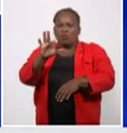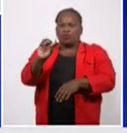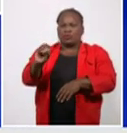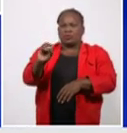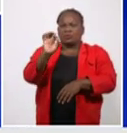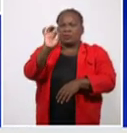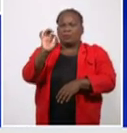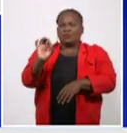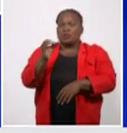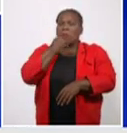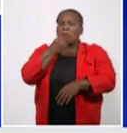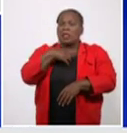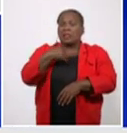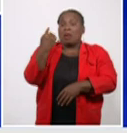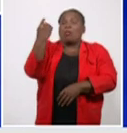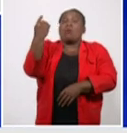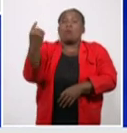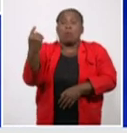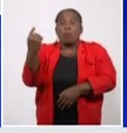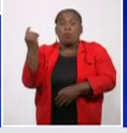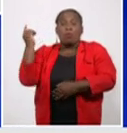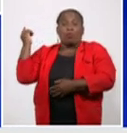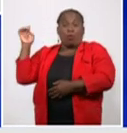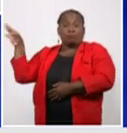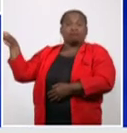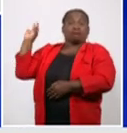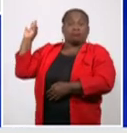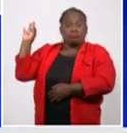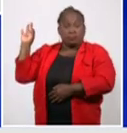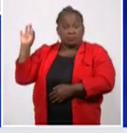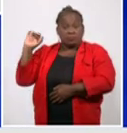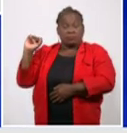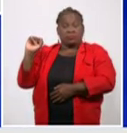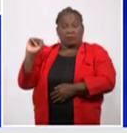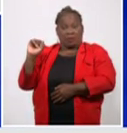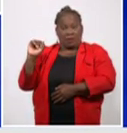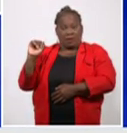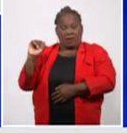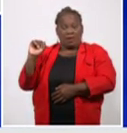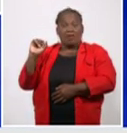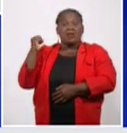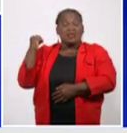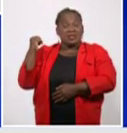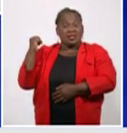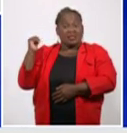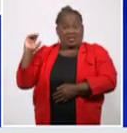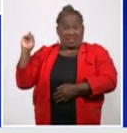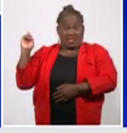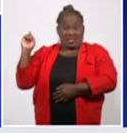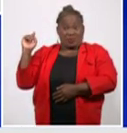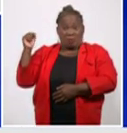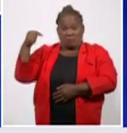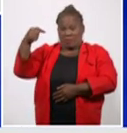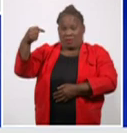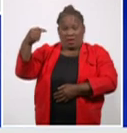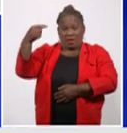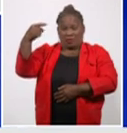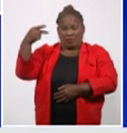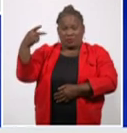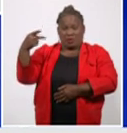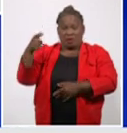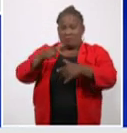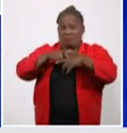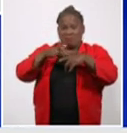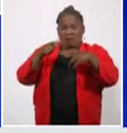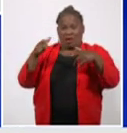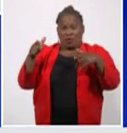síntoma. Se plantea que estos que aparecen en primer lugar, el mayor, el